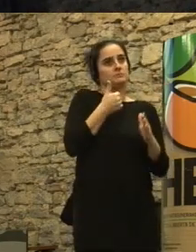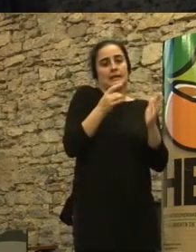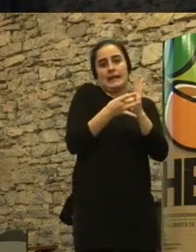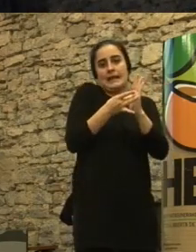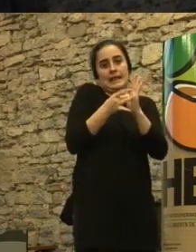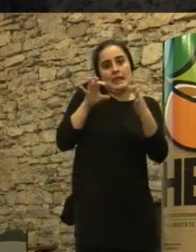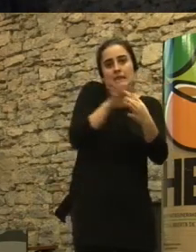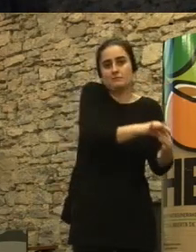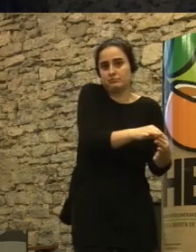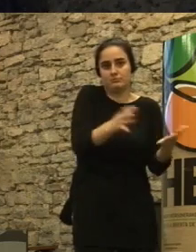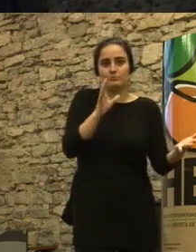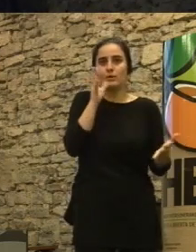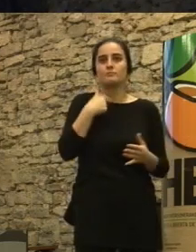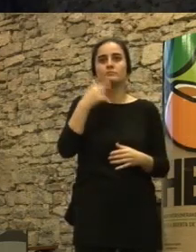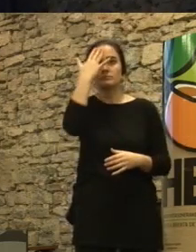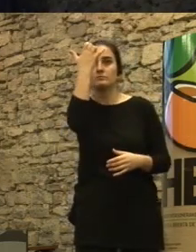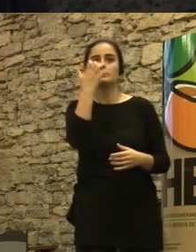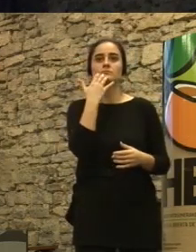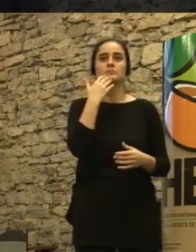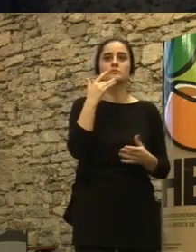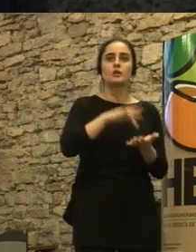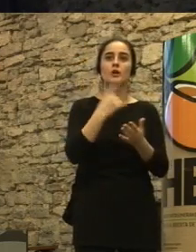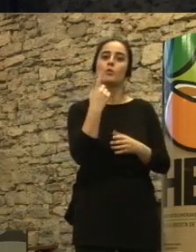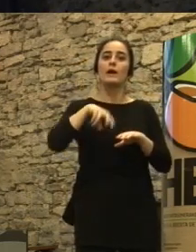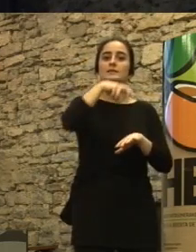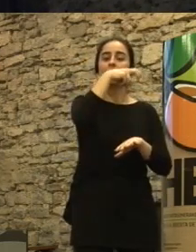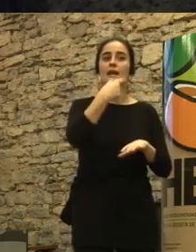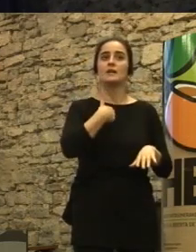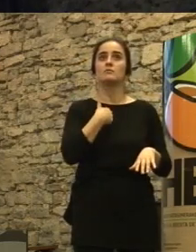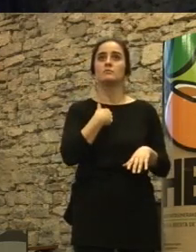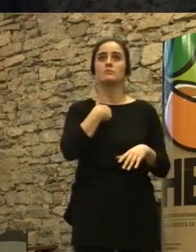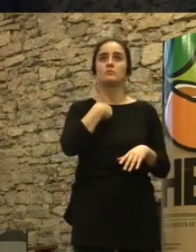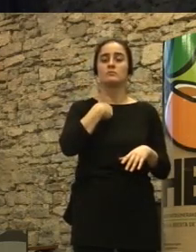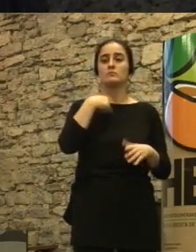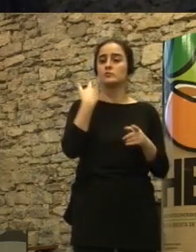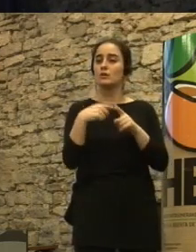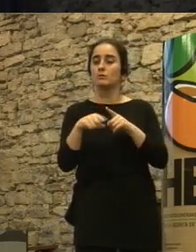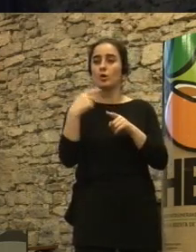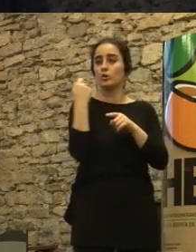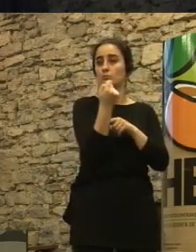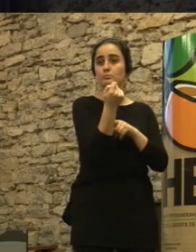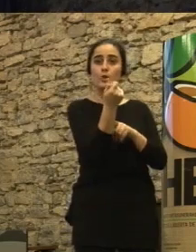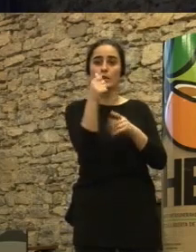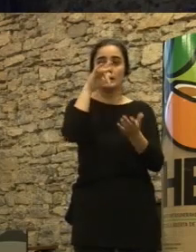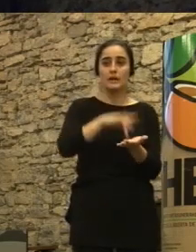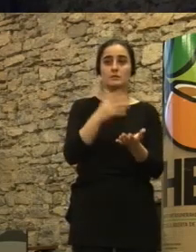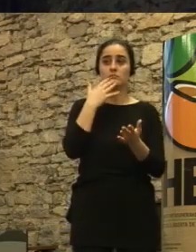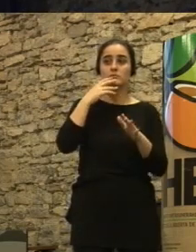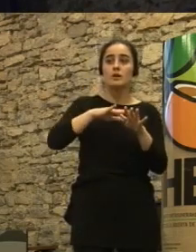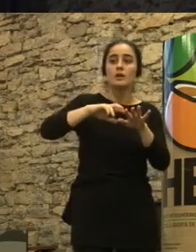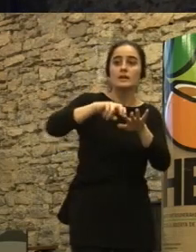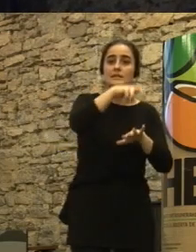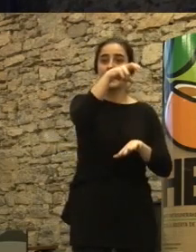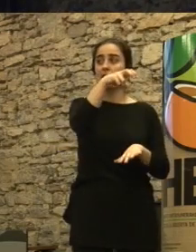límites insospechados, claro. ¿no? O sea, yo me acuerdo, para mí una de las escaleras en la que menos cosas han pasado, ¿sí? es una escalera en la